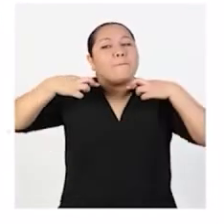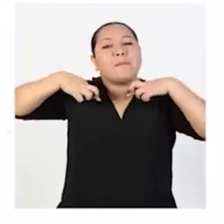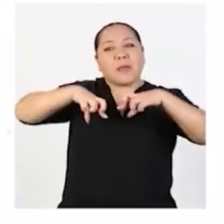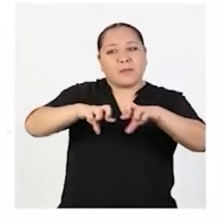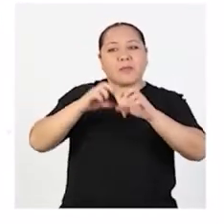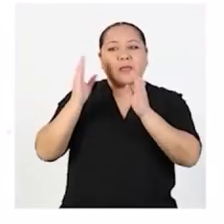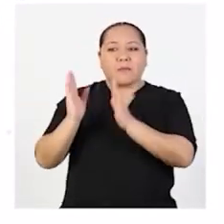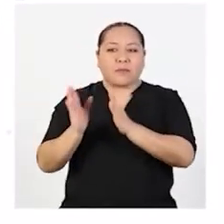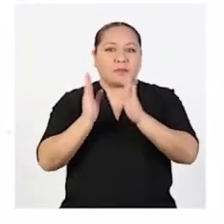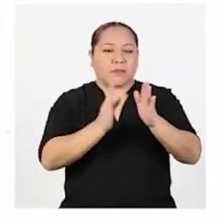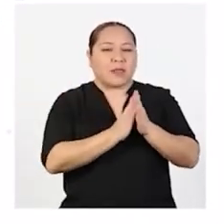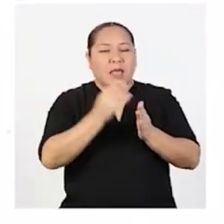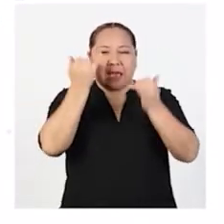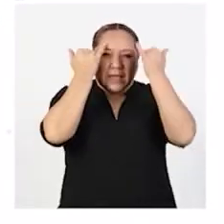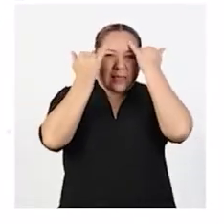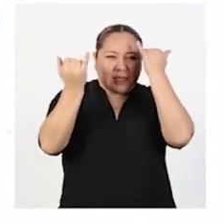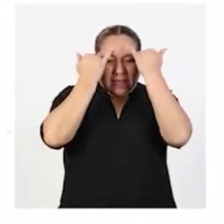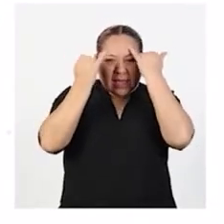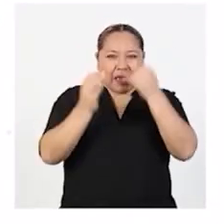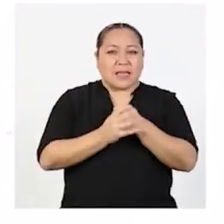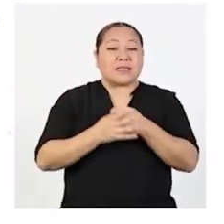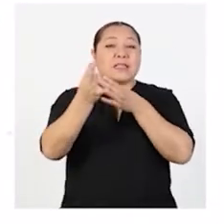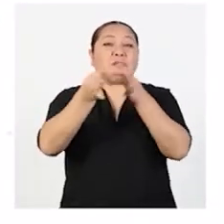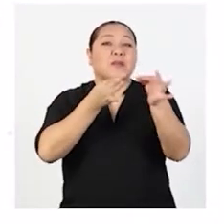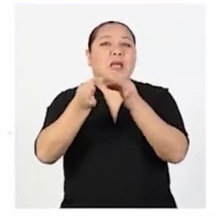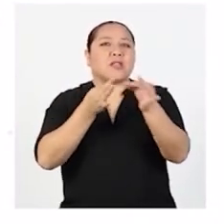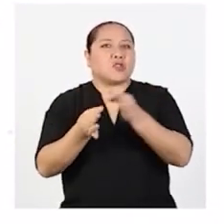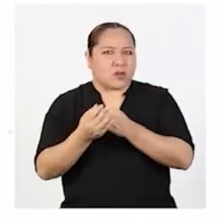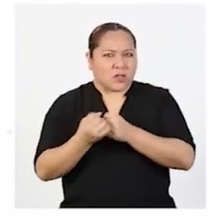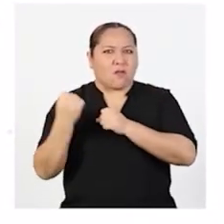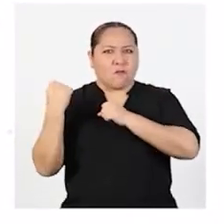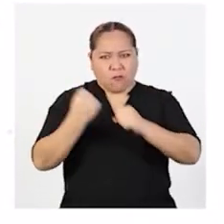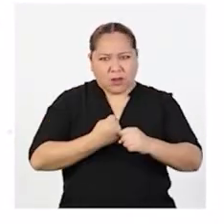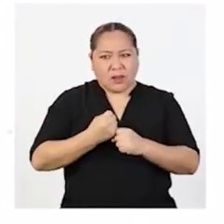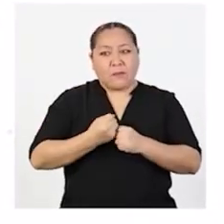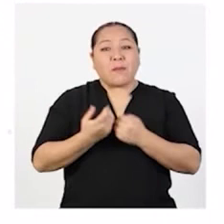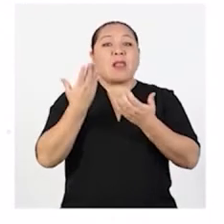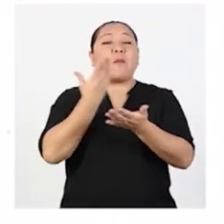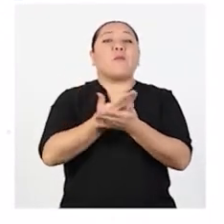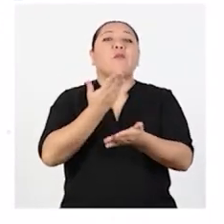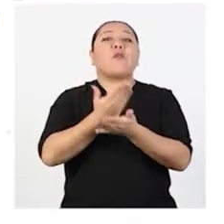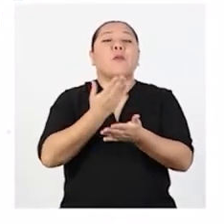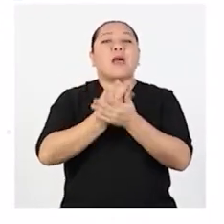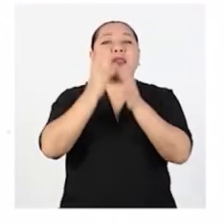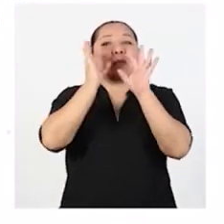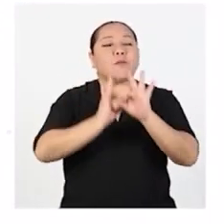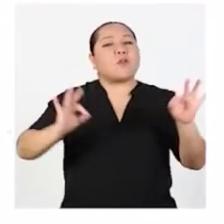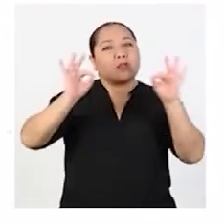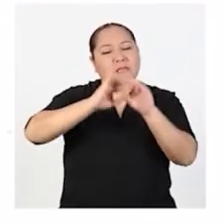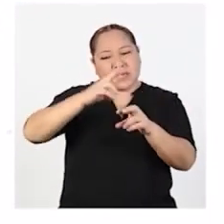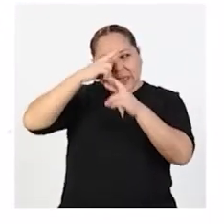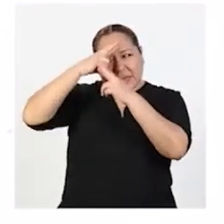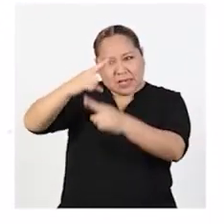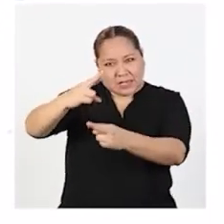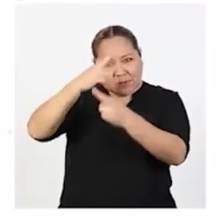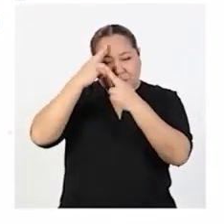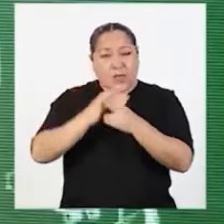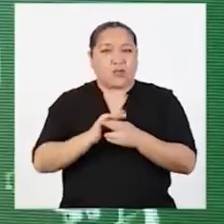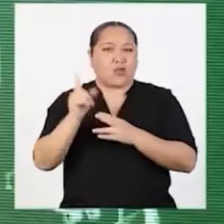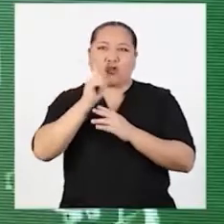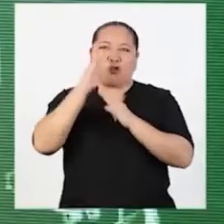elaborar premisas y argumentos sólidos para sustentar la importancia del respeto en una convivencia libre de